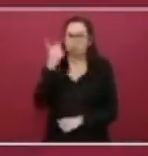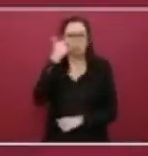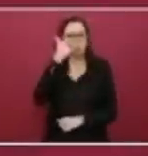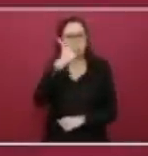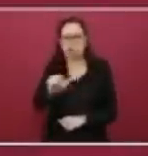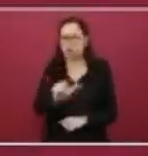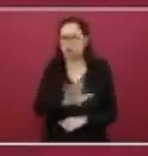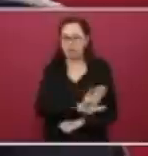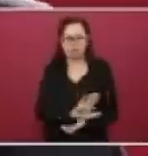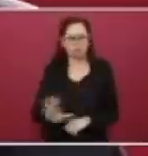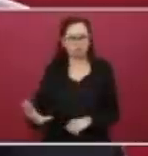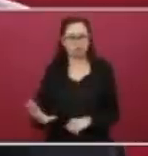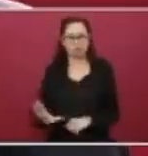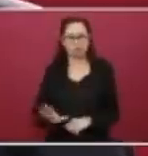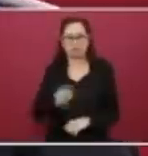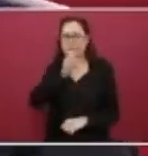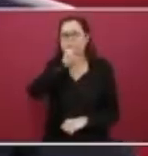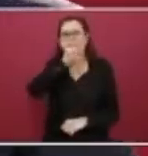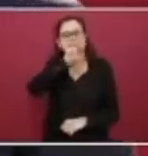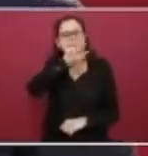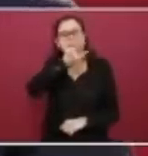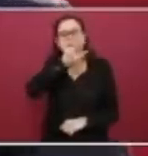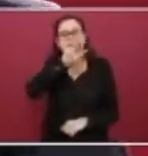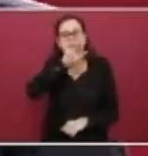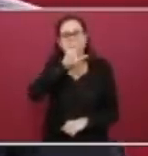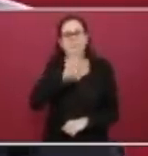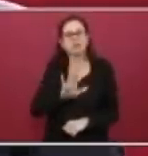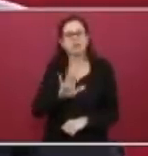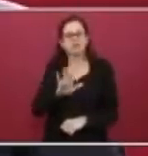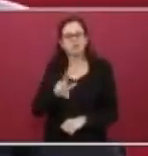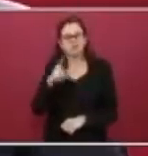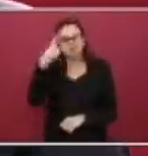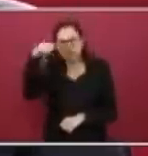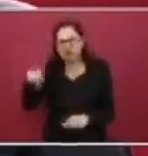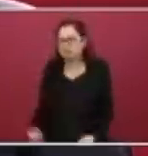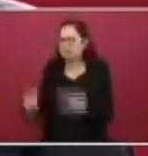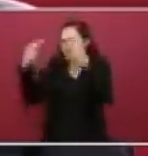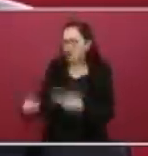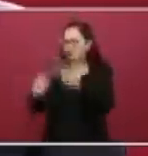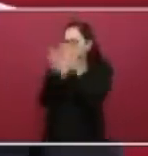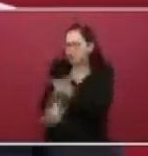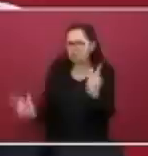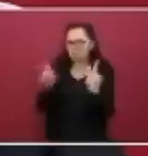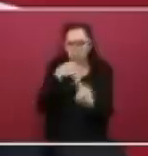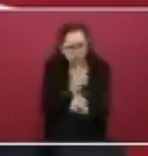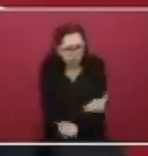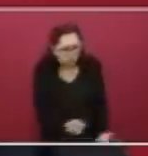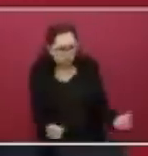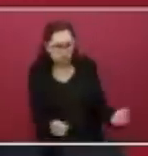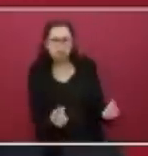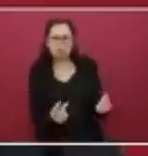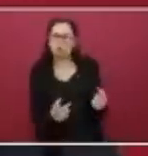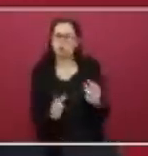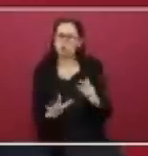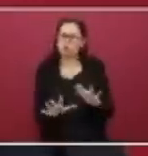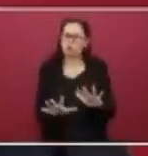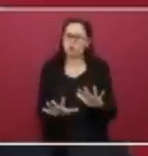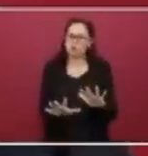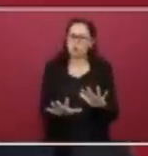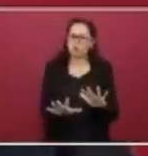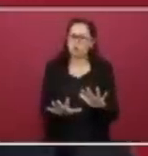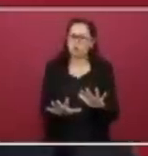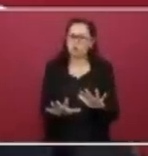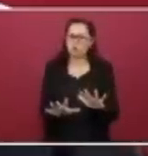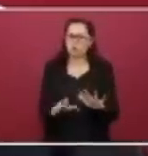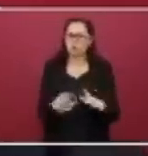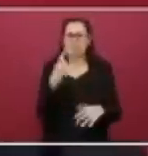no es libre mercado no es a vez vamos